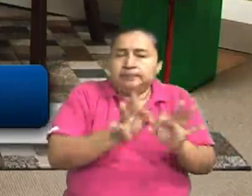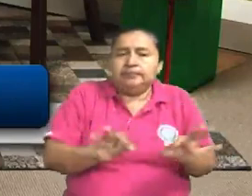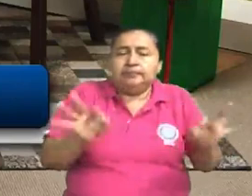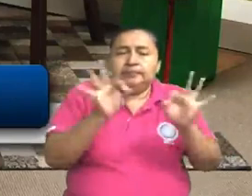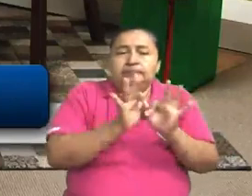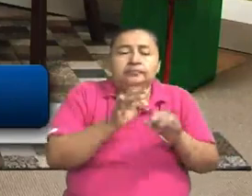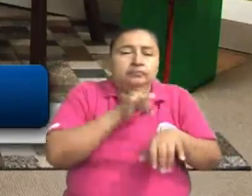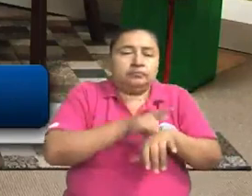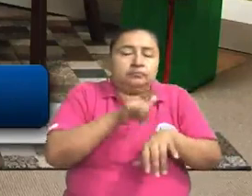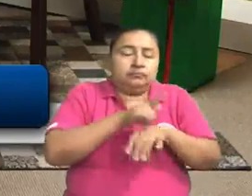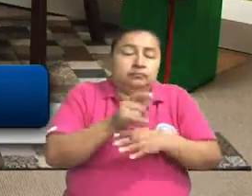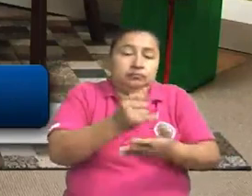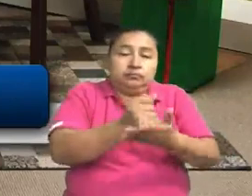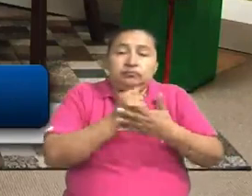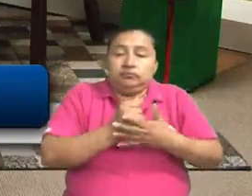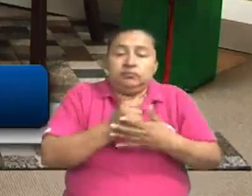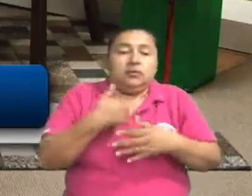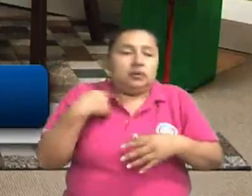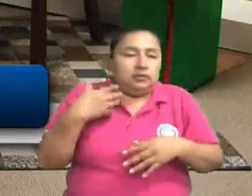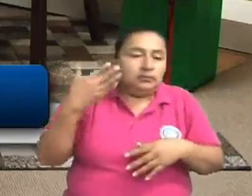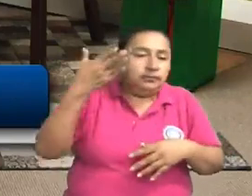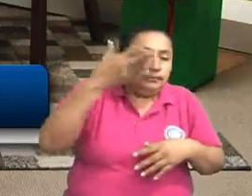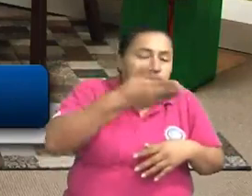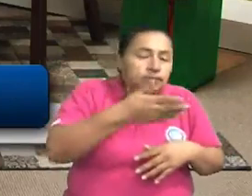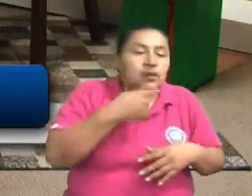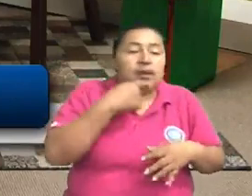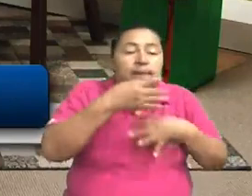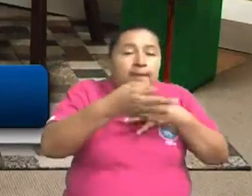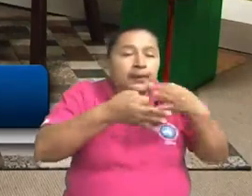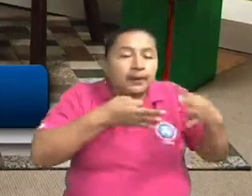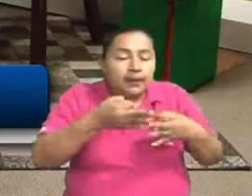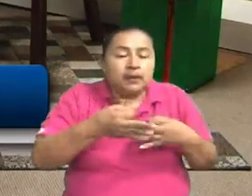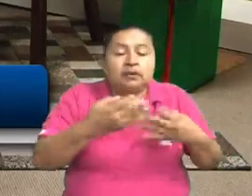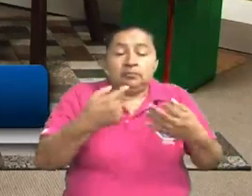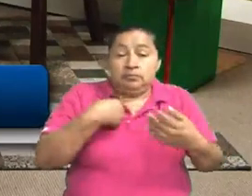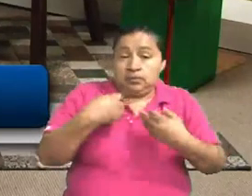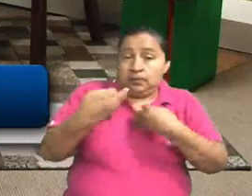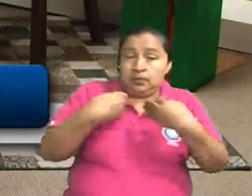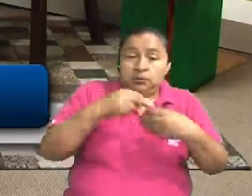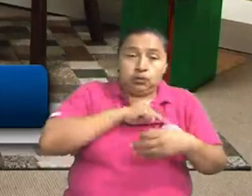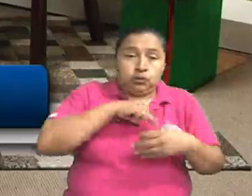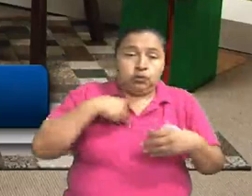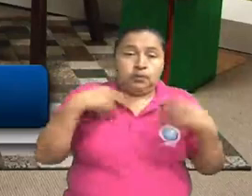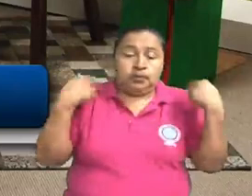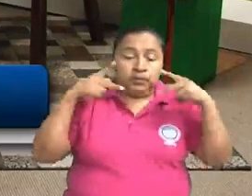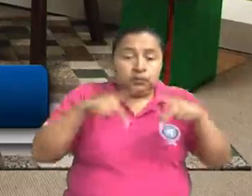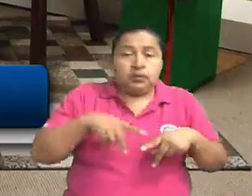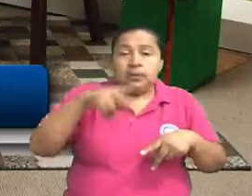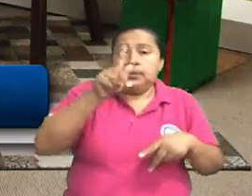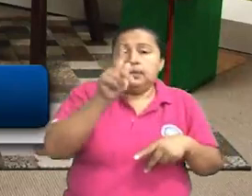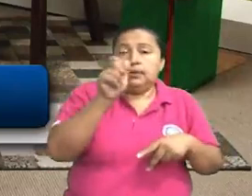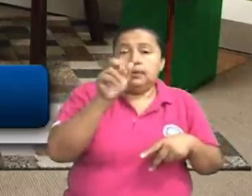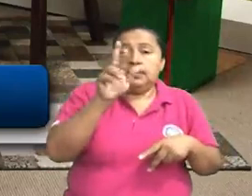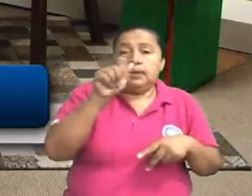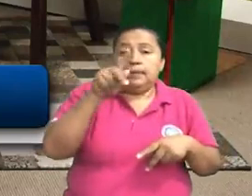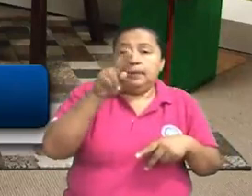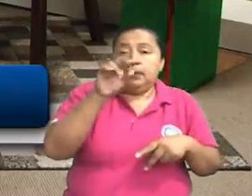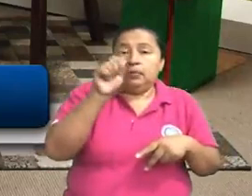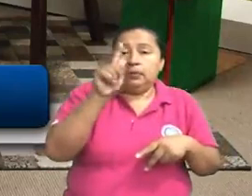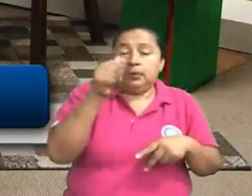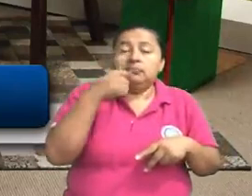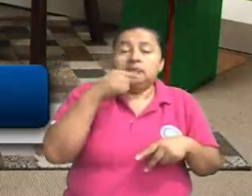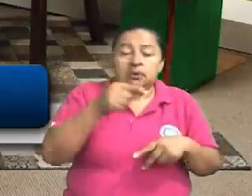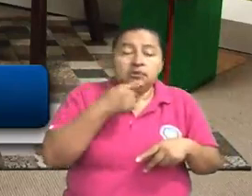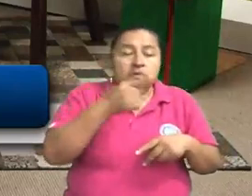es buscar la ayuda, o sea, llegar, plantearnos a nosotros como terapeutas en este caso, y